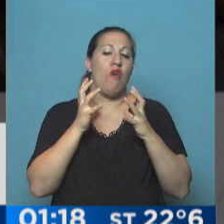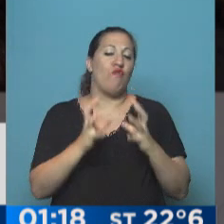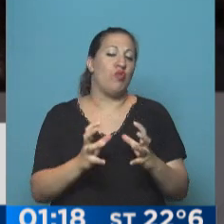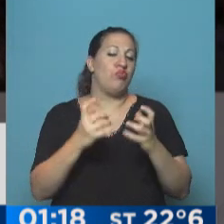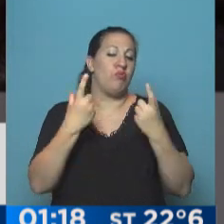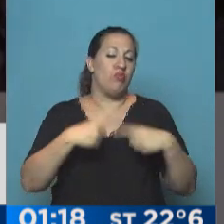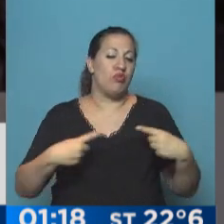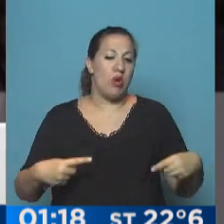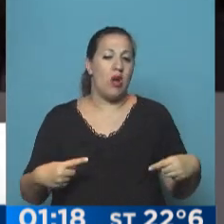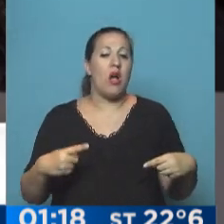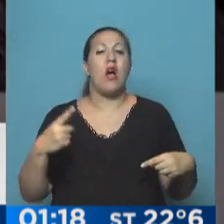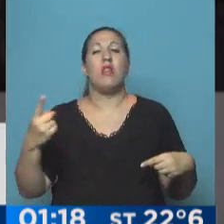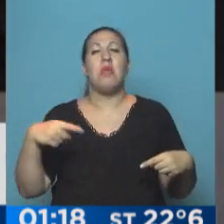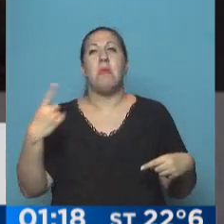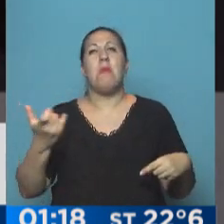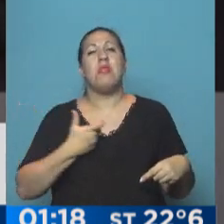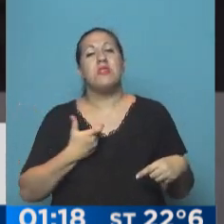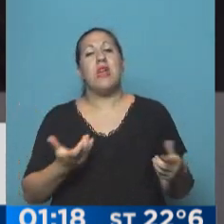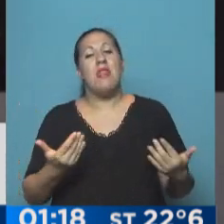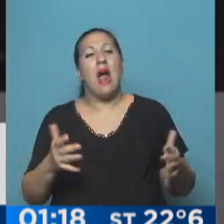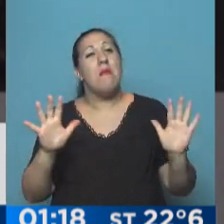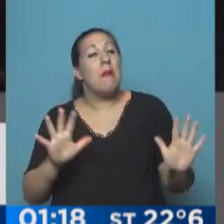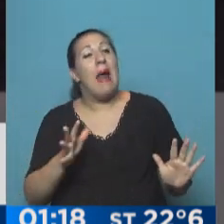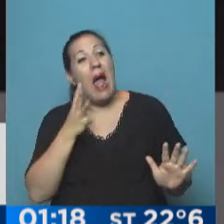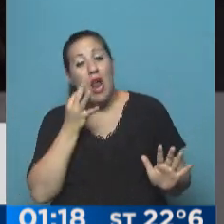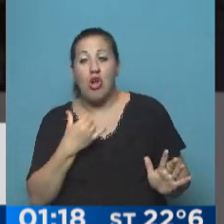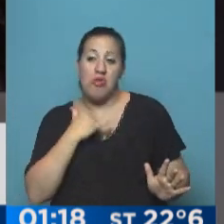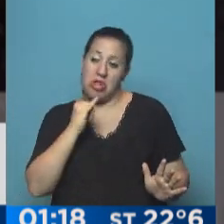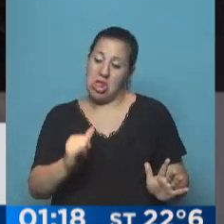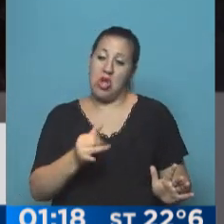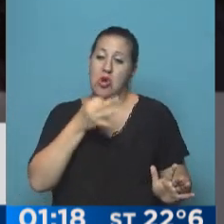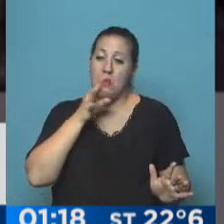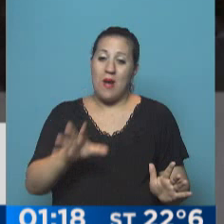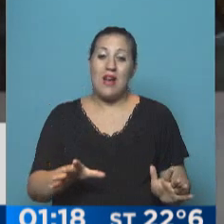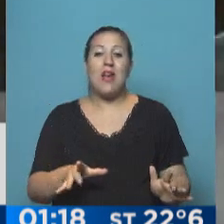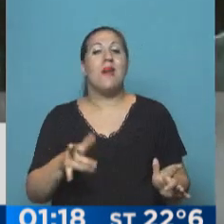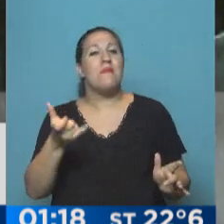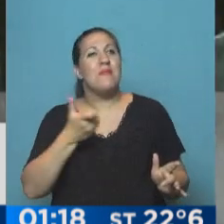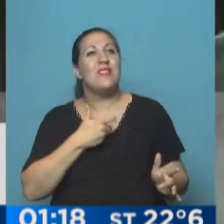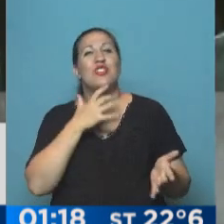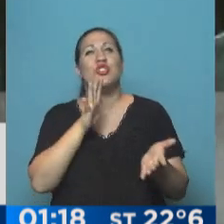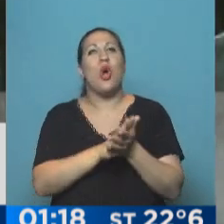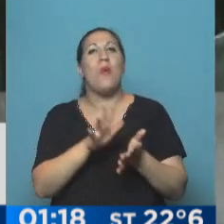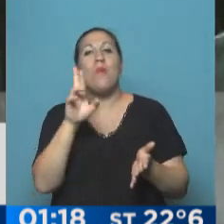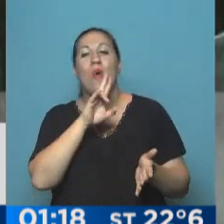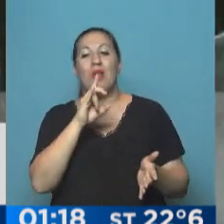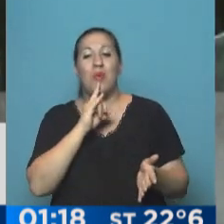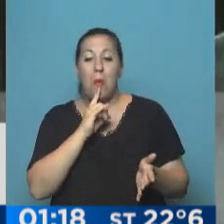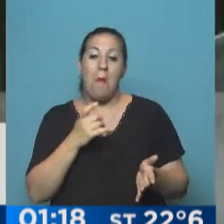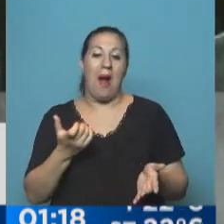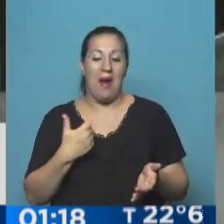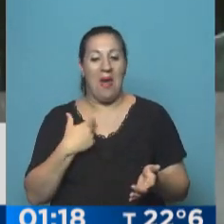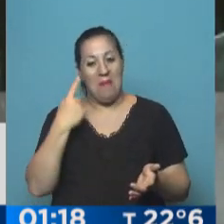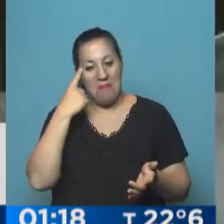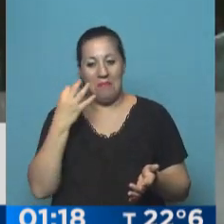y en un momento dice, che, hagamos algo, lo que vos quieras, maestro. Hagamos Luna Tucumana y me mató. Hagamos Luna